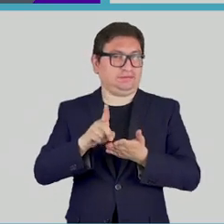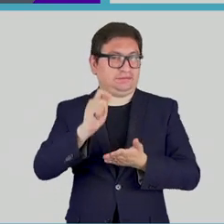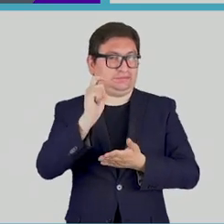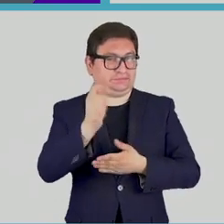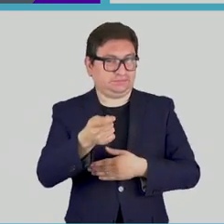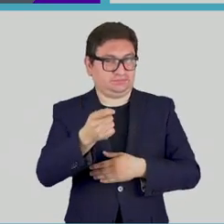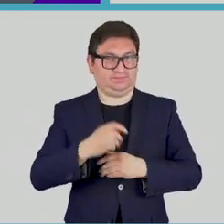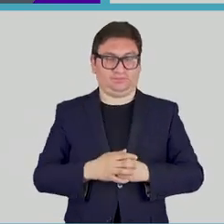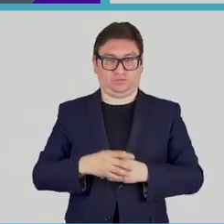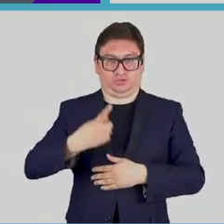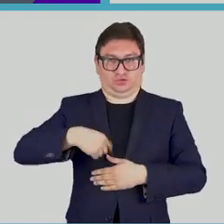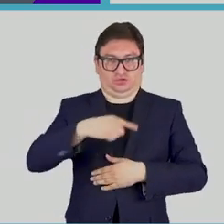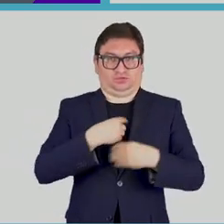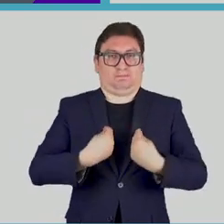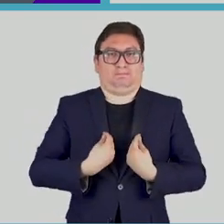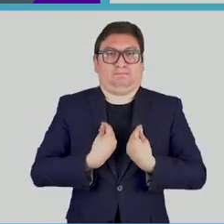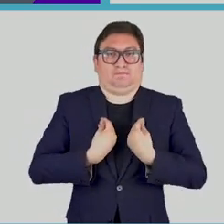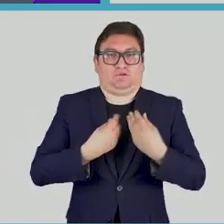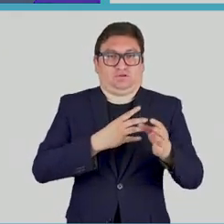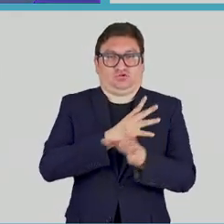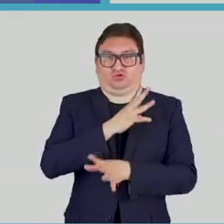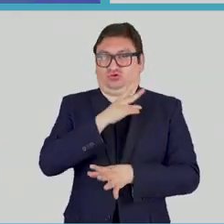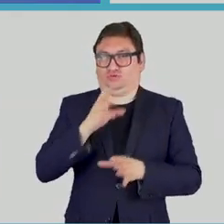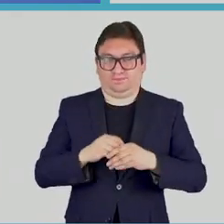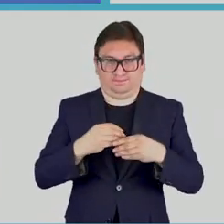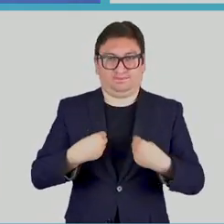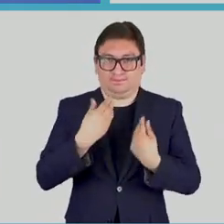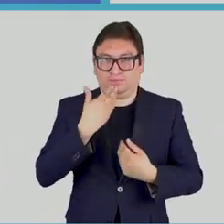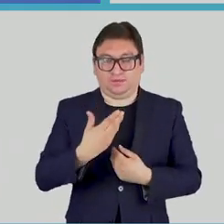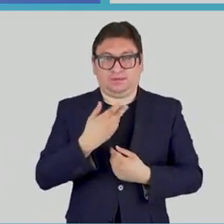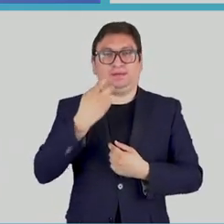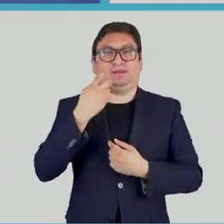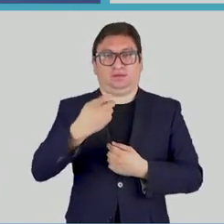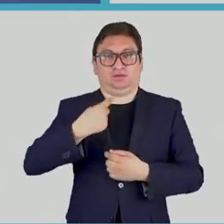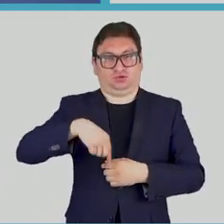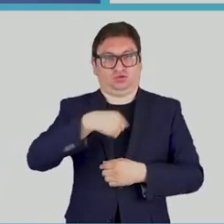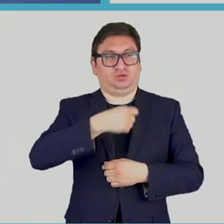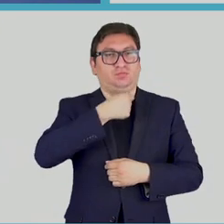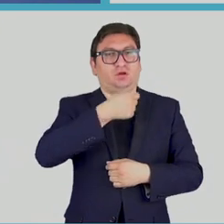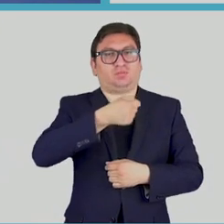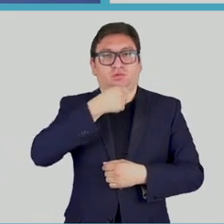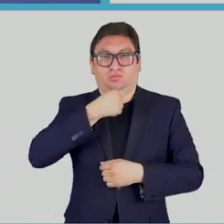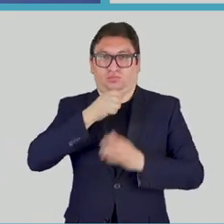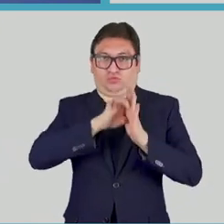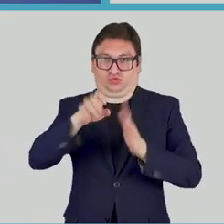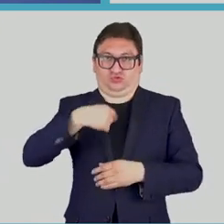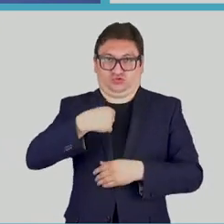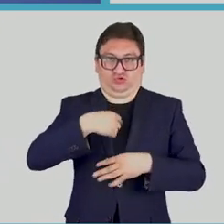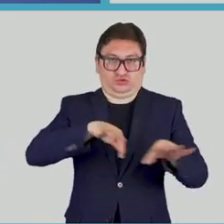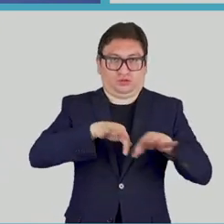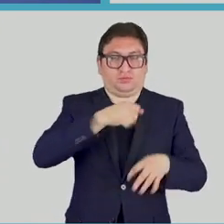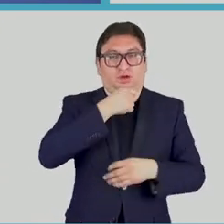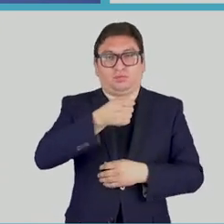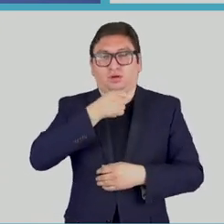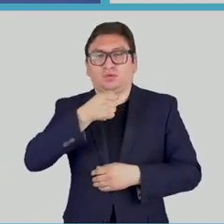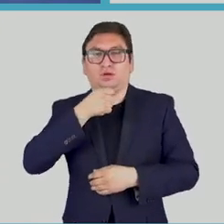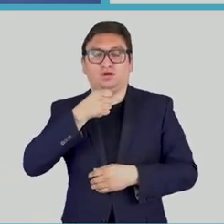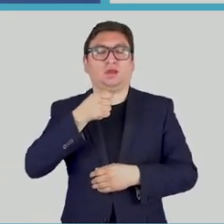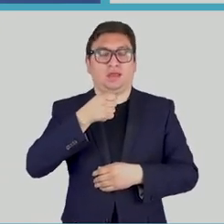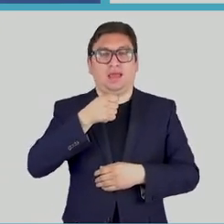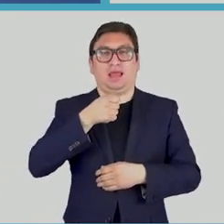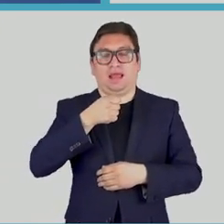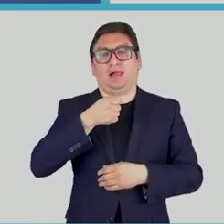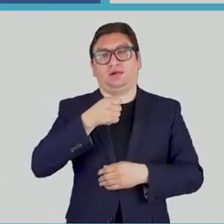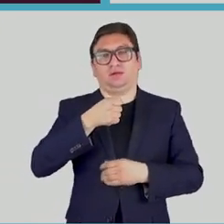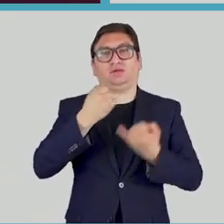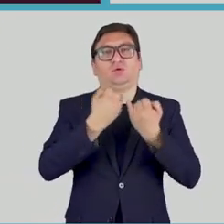una una vida plena no Y esto repercute como periodista en mi caso tener espacios abiertos